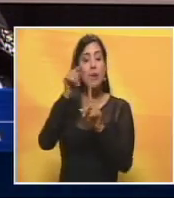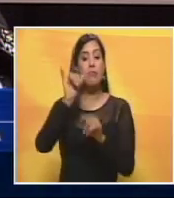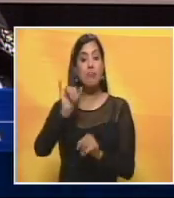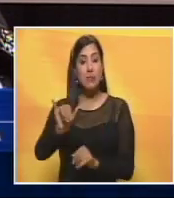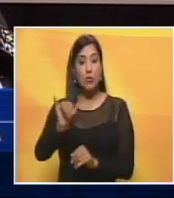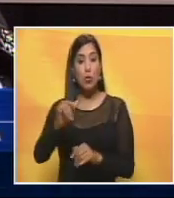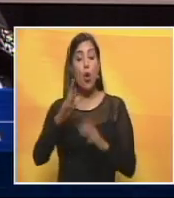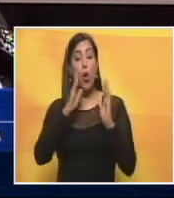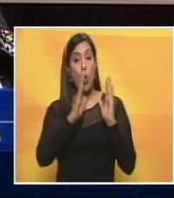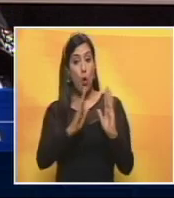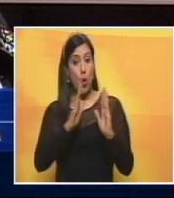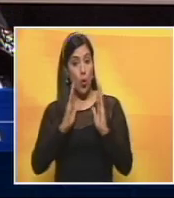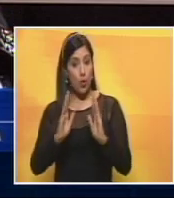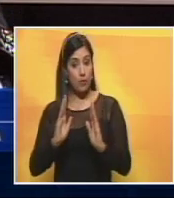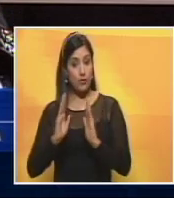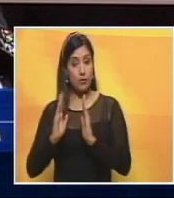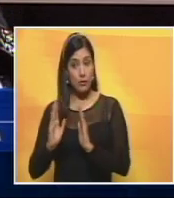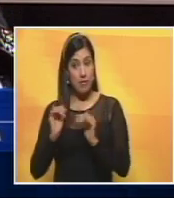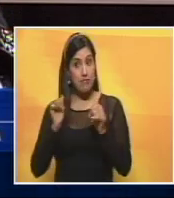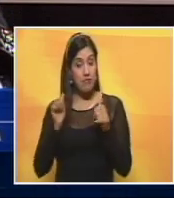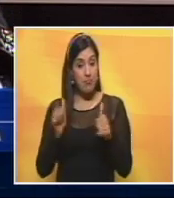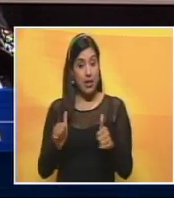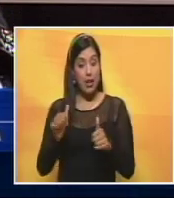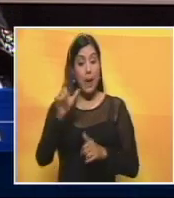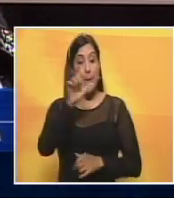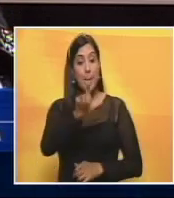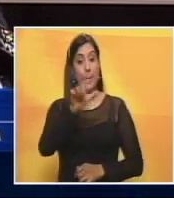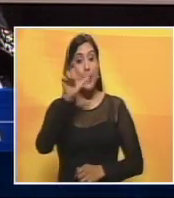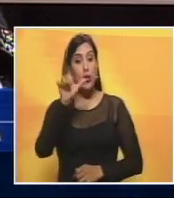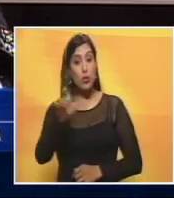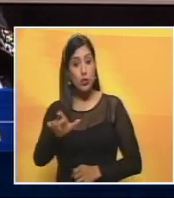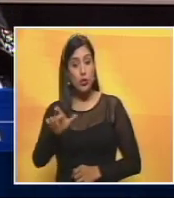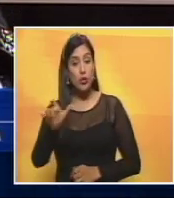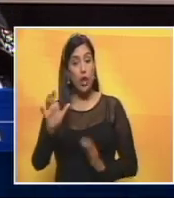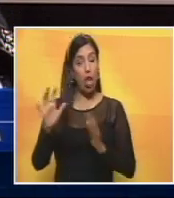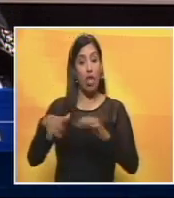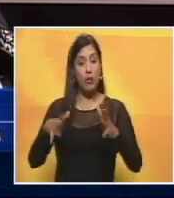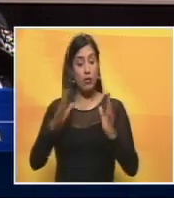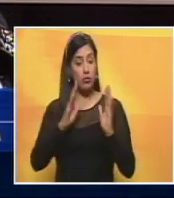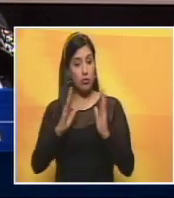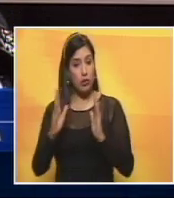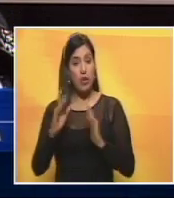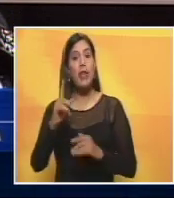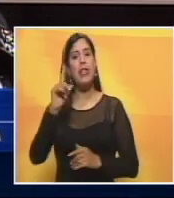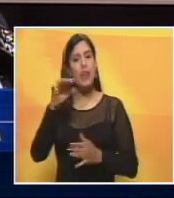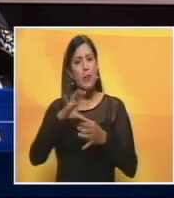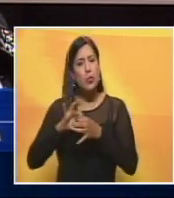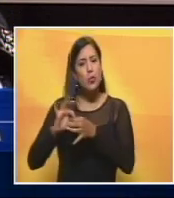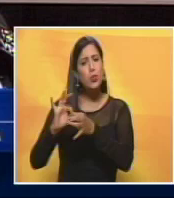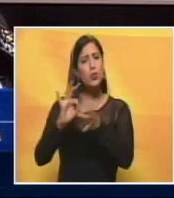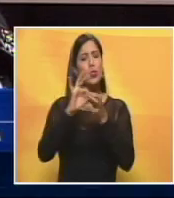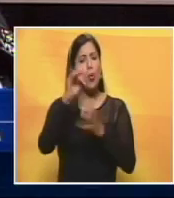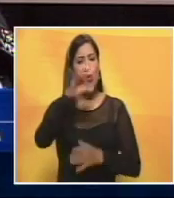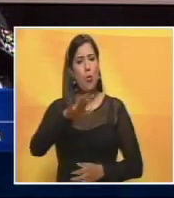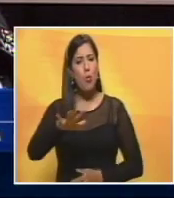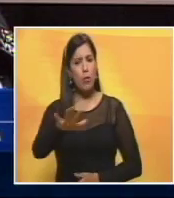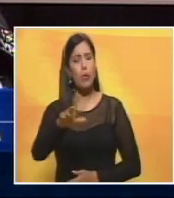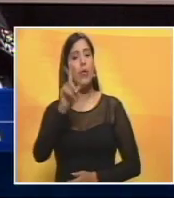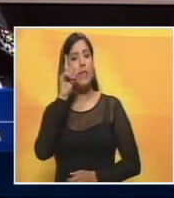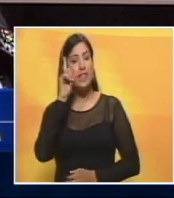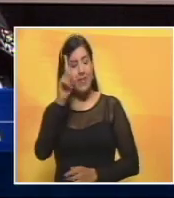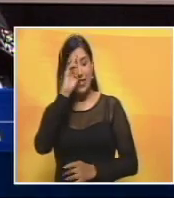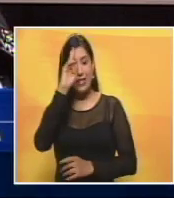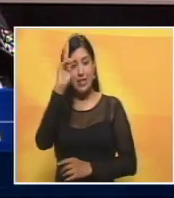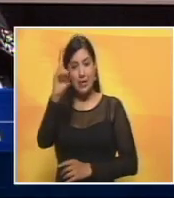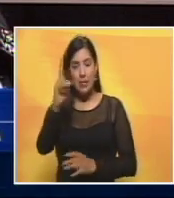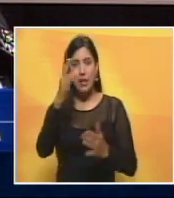del Frente: organización de la sociedad civil, unión de la sociedad civil,